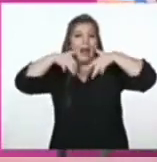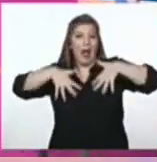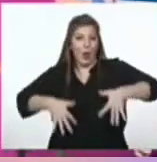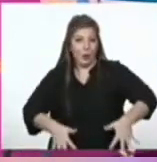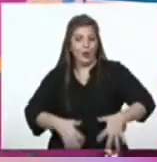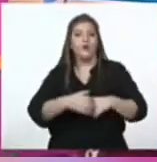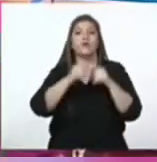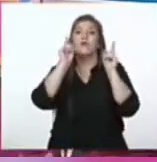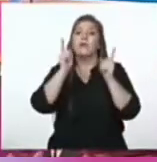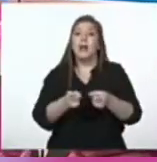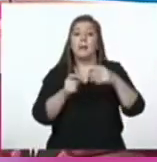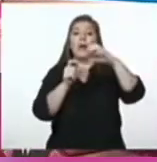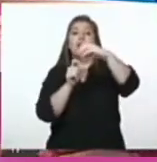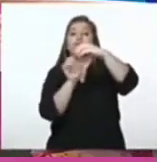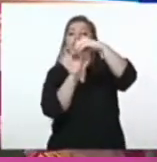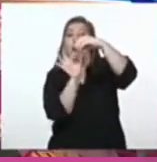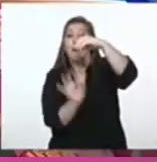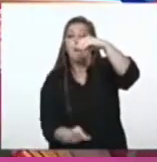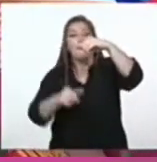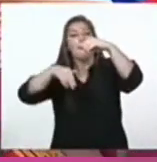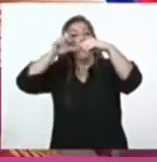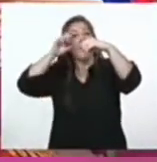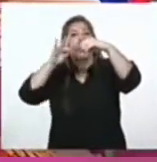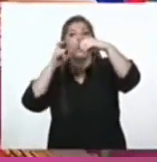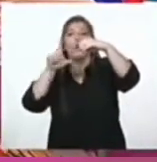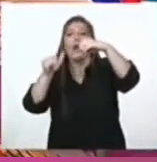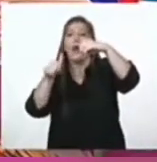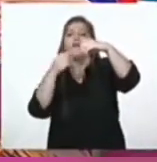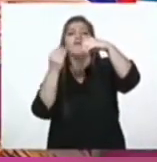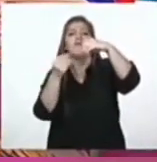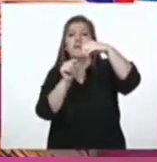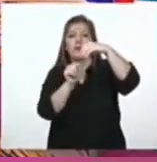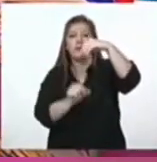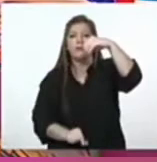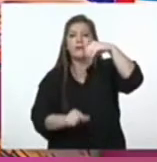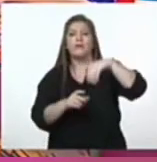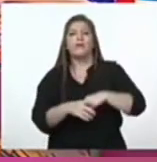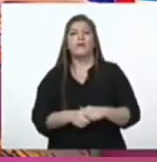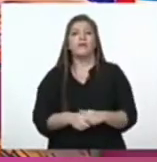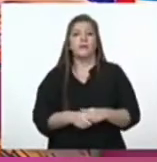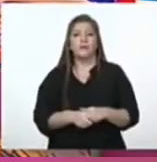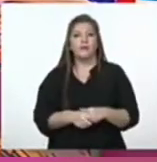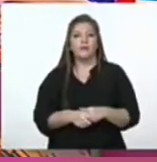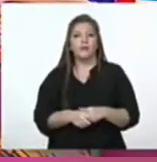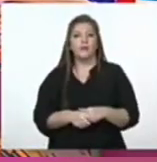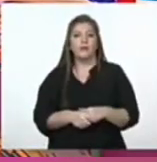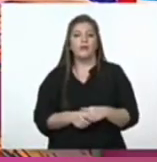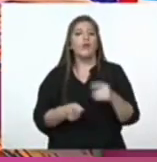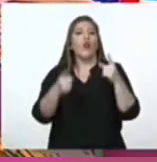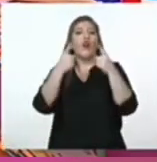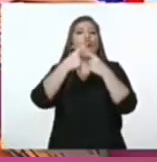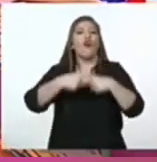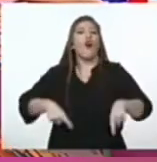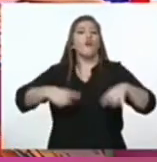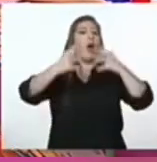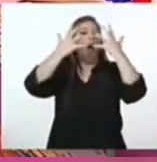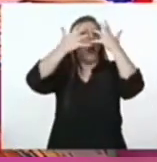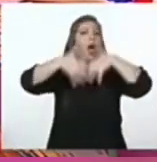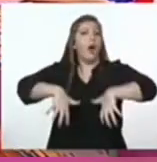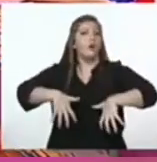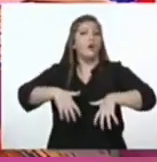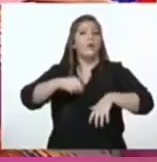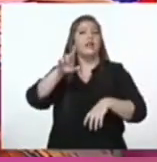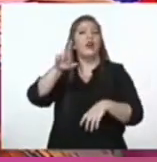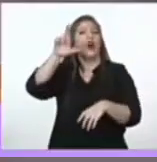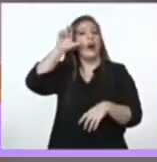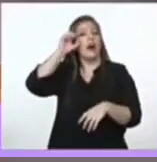espinal forma parte de lo que tiene que ver con los actos reflejos, lo que comúnmente decimos fue